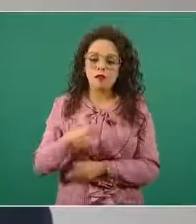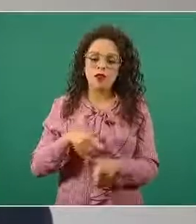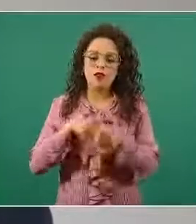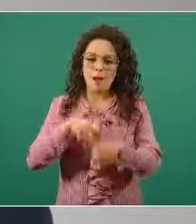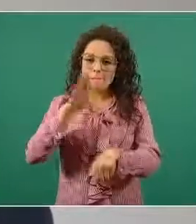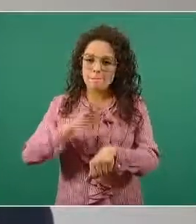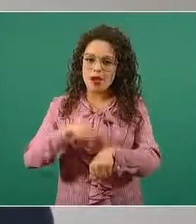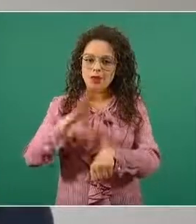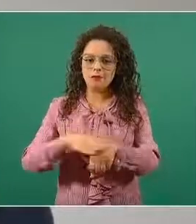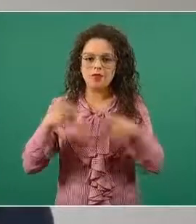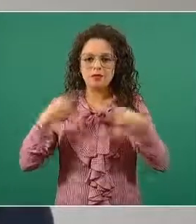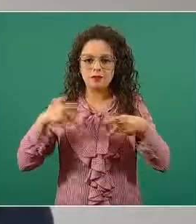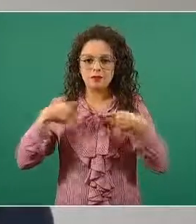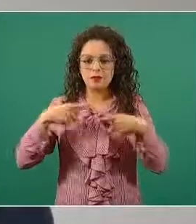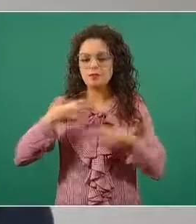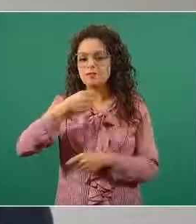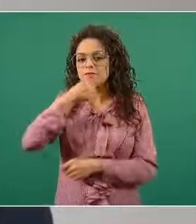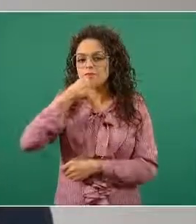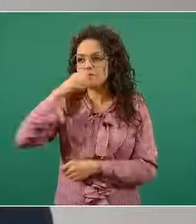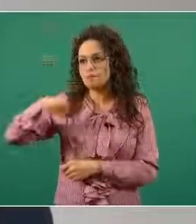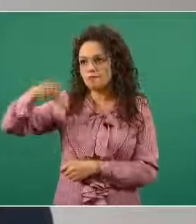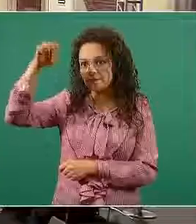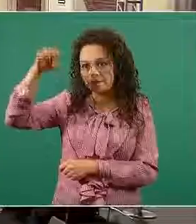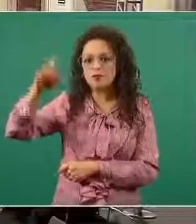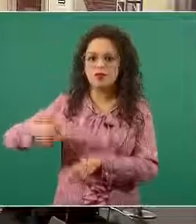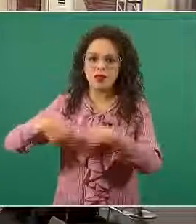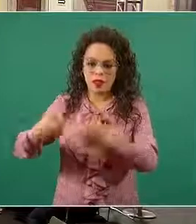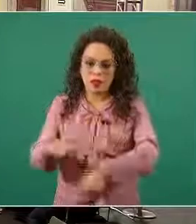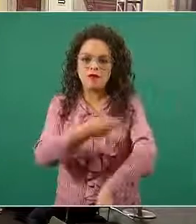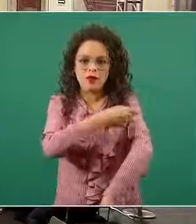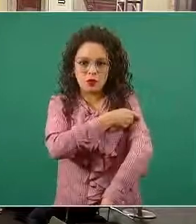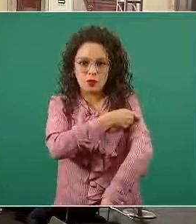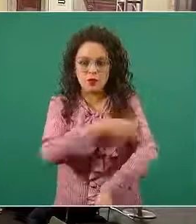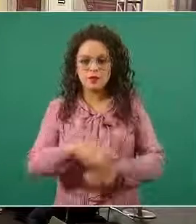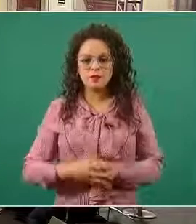población de adultos mayores de 60 años y más.